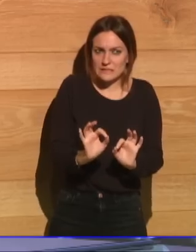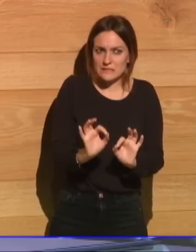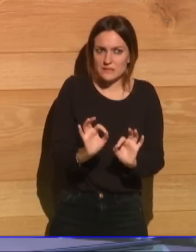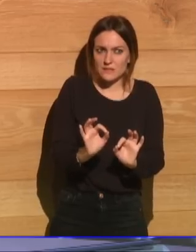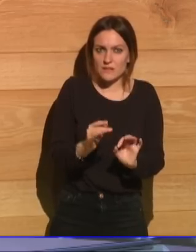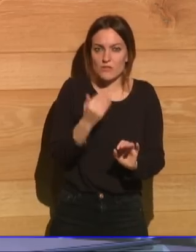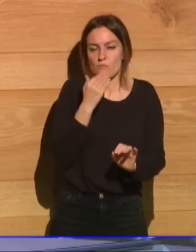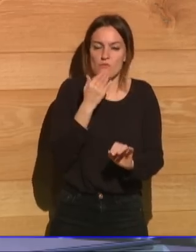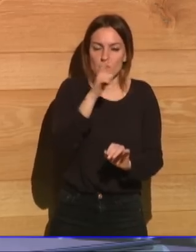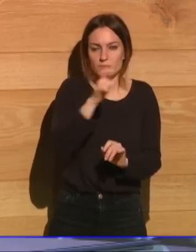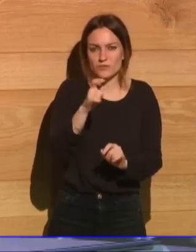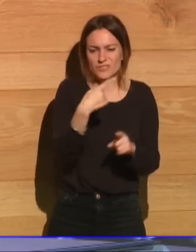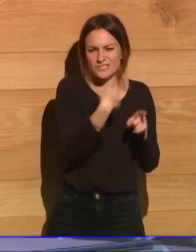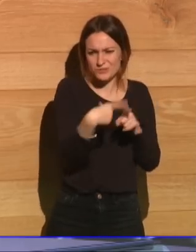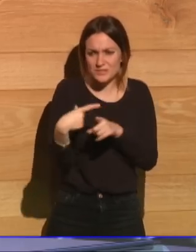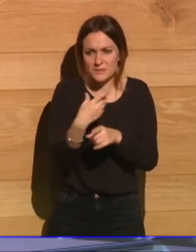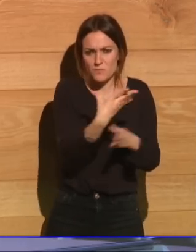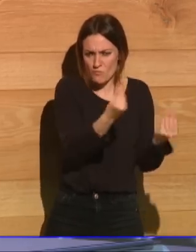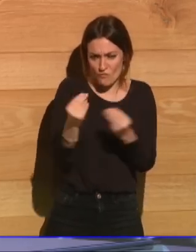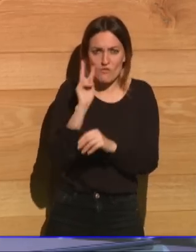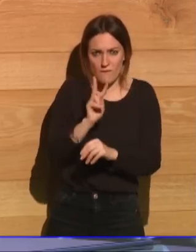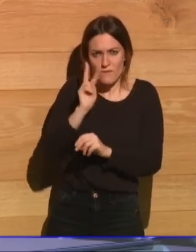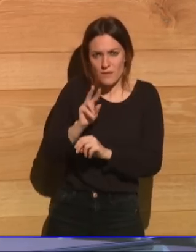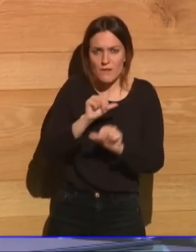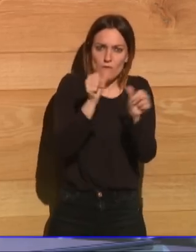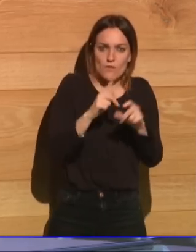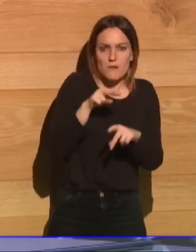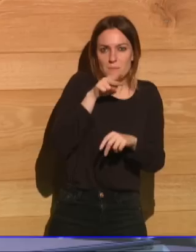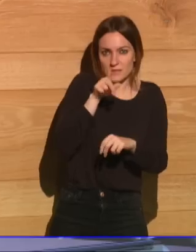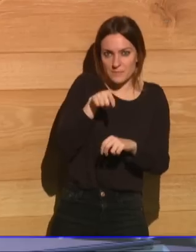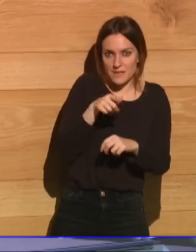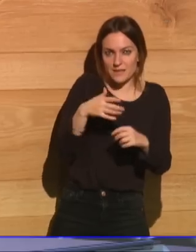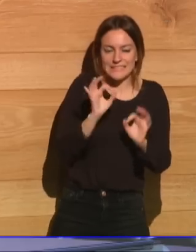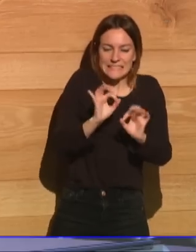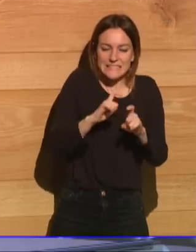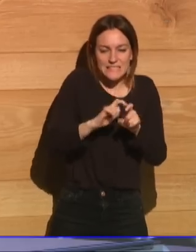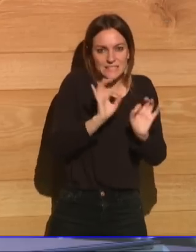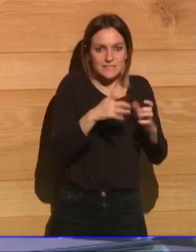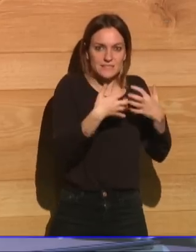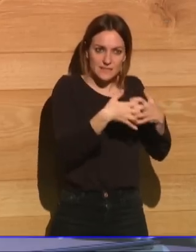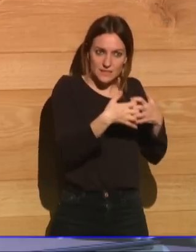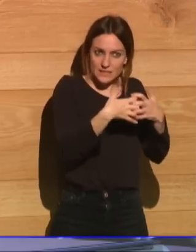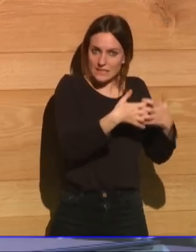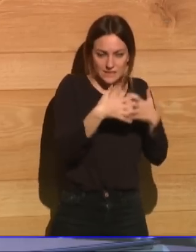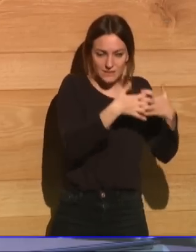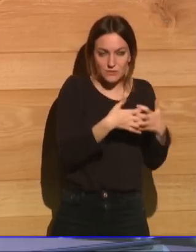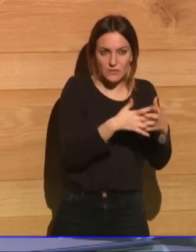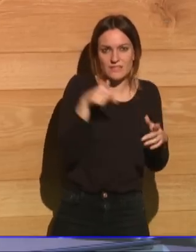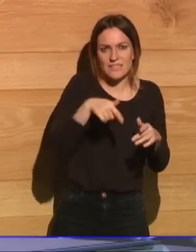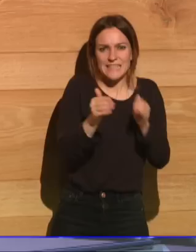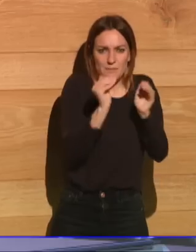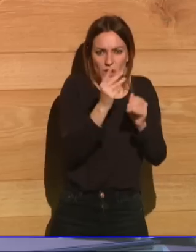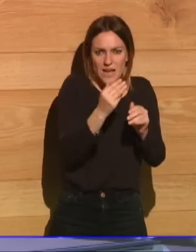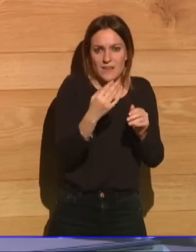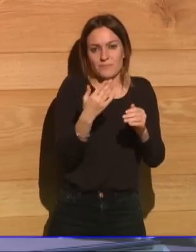hombre común que ha visto muchas cosas y esa forma de hablar tan estadounidense y además precisamente tan de los años 30,